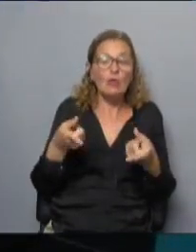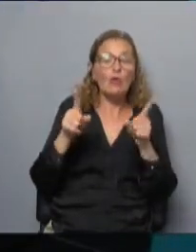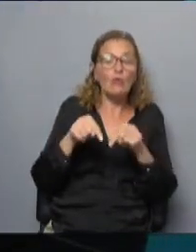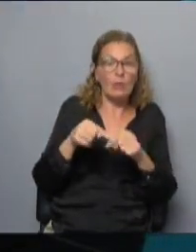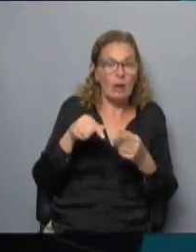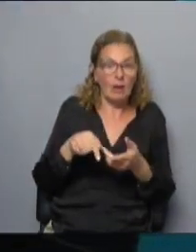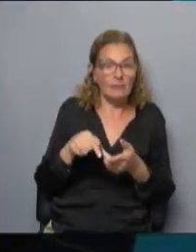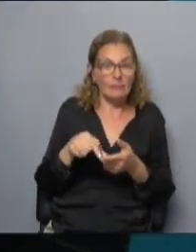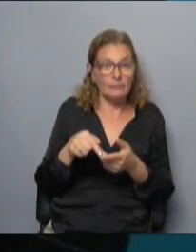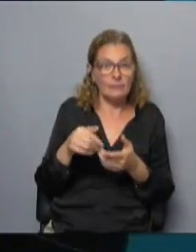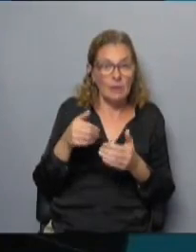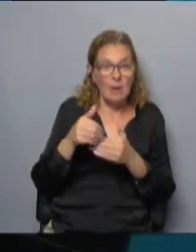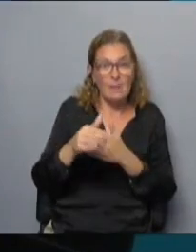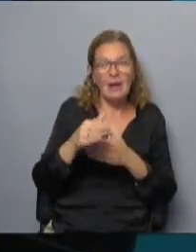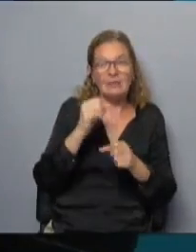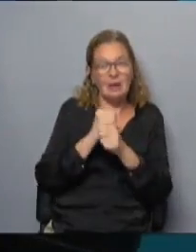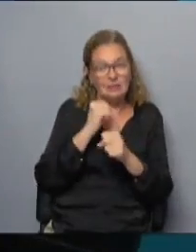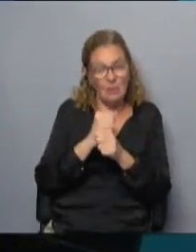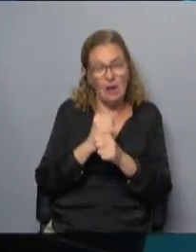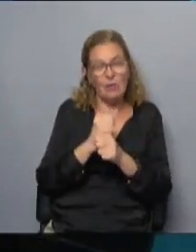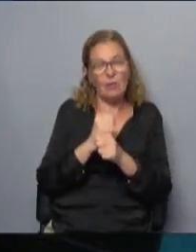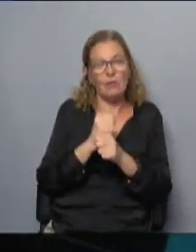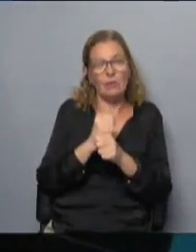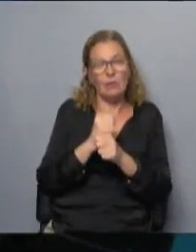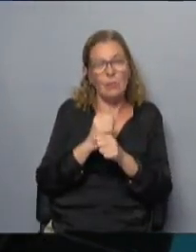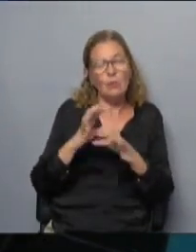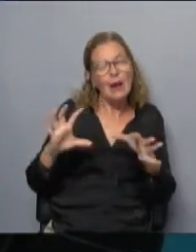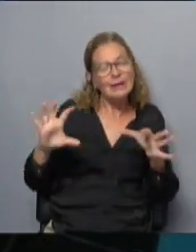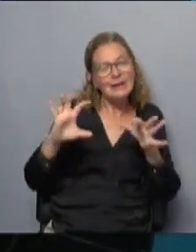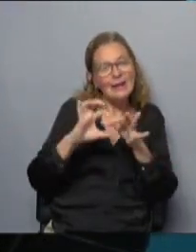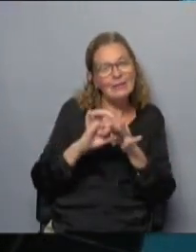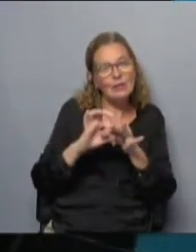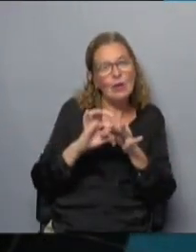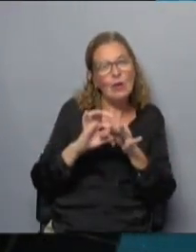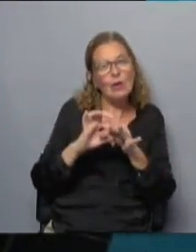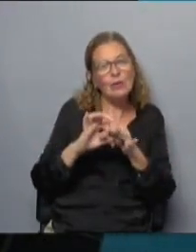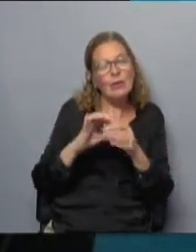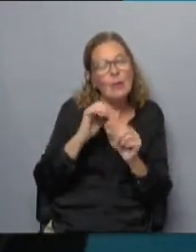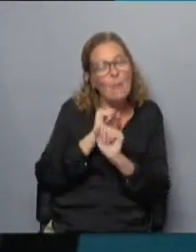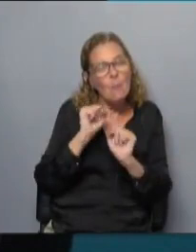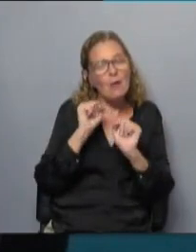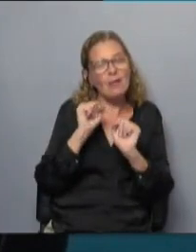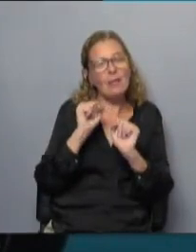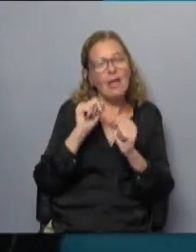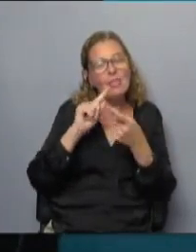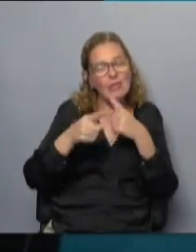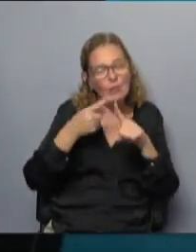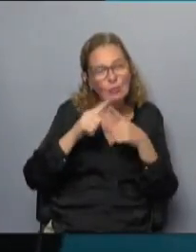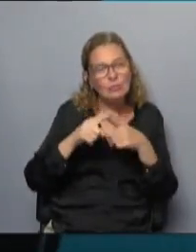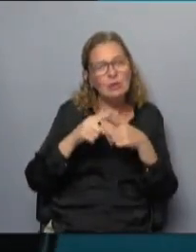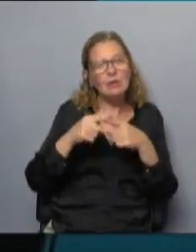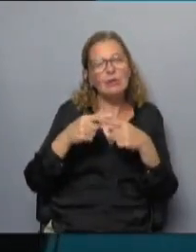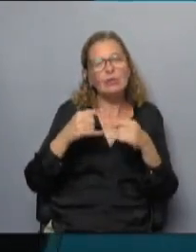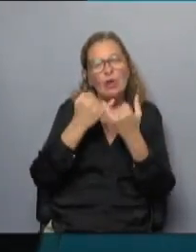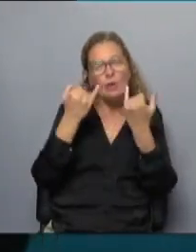que va más allá al augurar va en una relación que pueda cuestionar discutir pelearse